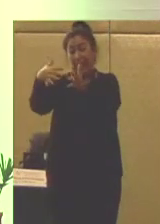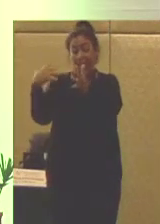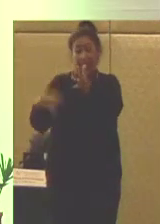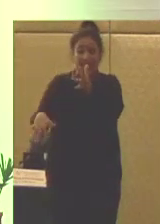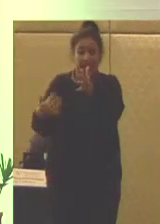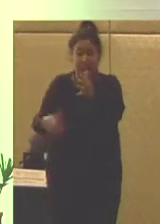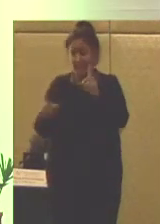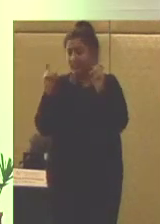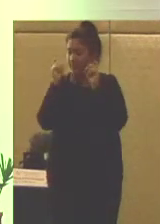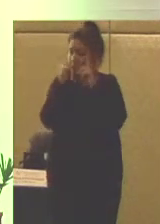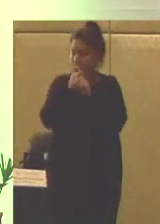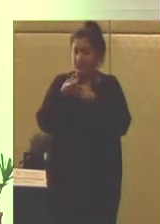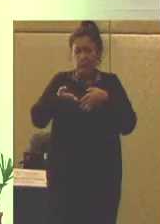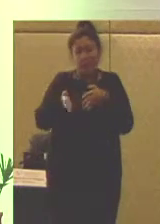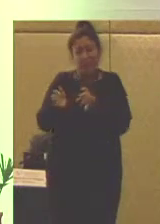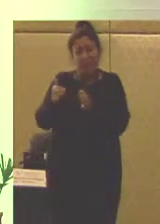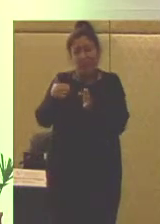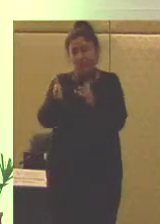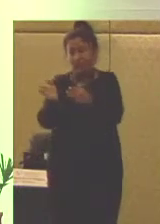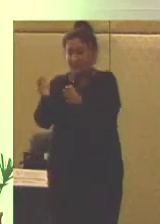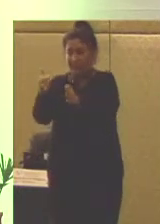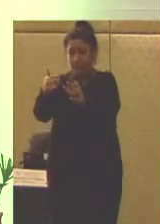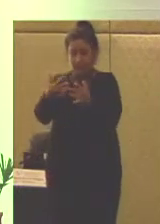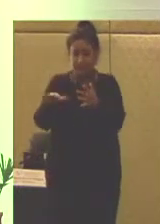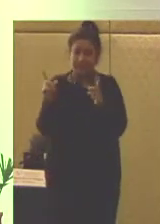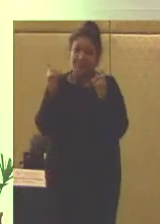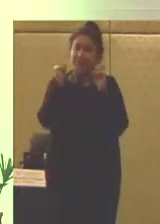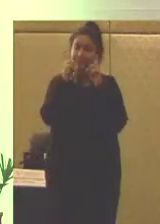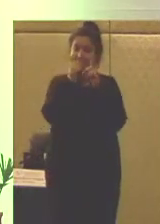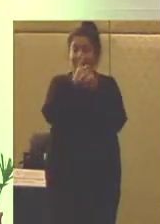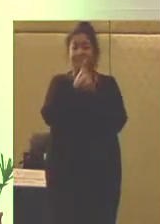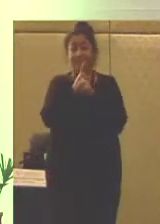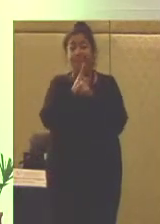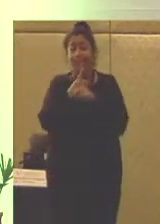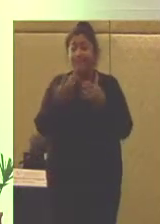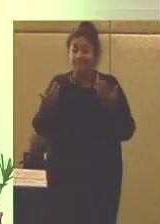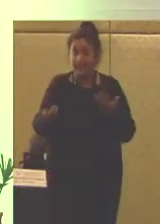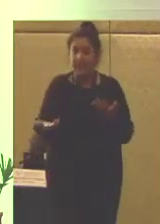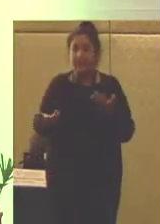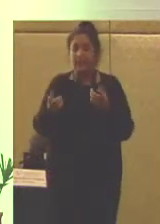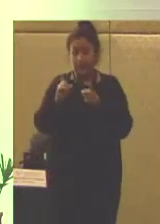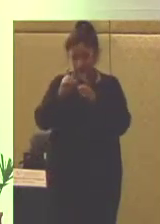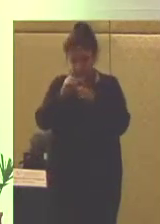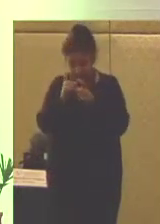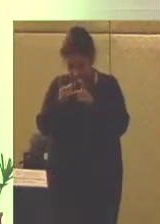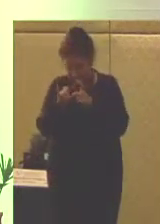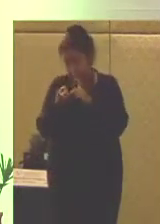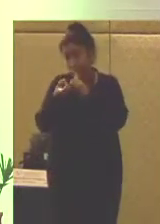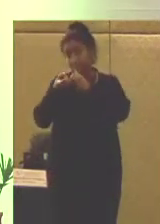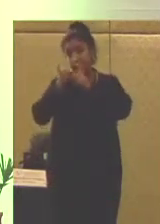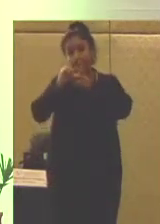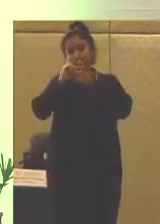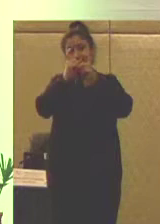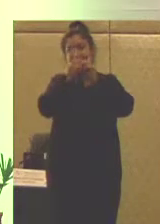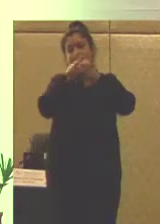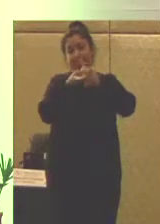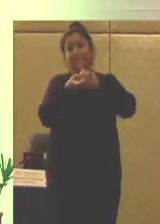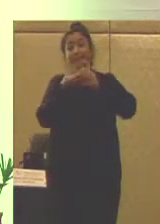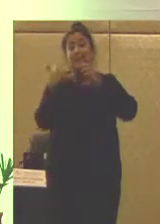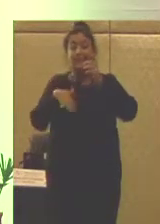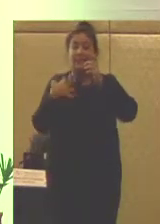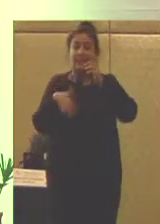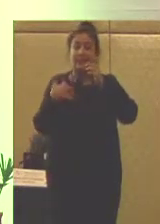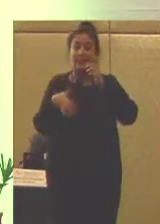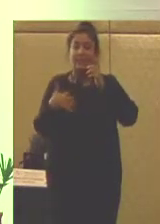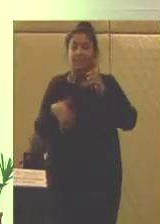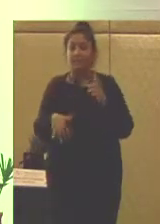hubo afectaciones tanto propiamente en las estructuras de las carreteras, los muros, las terracerías, y algo que